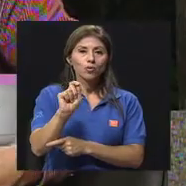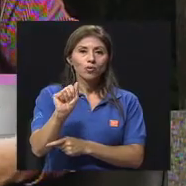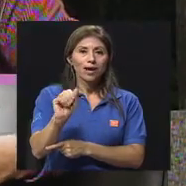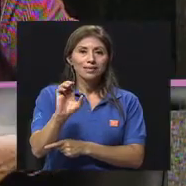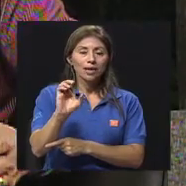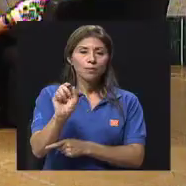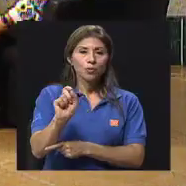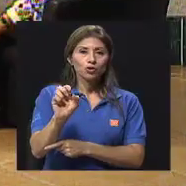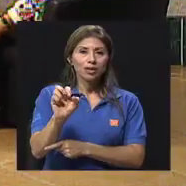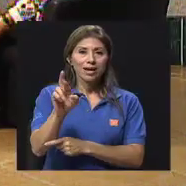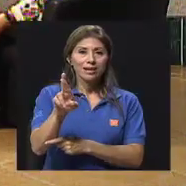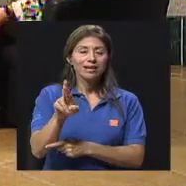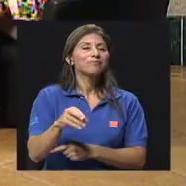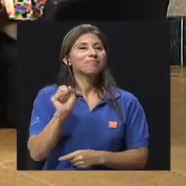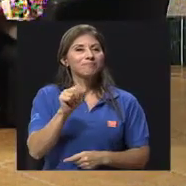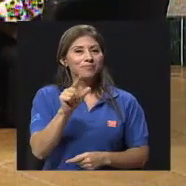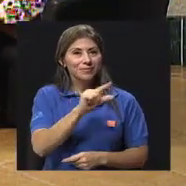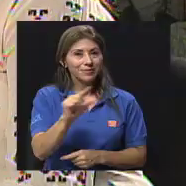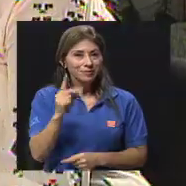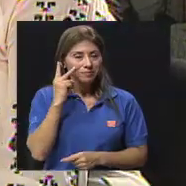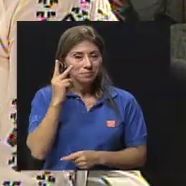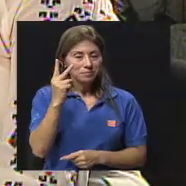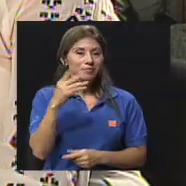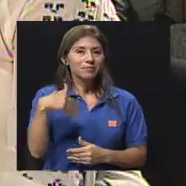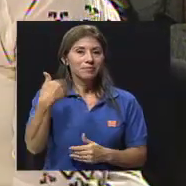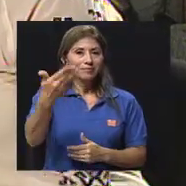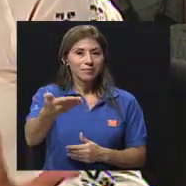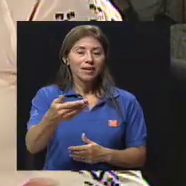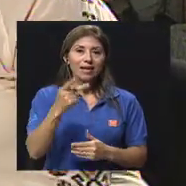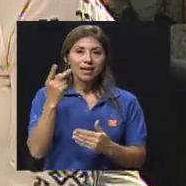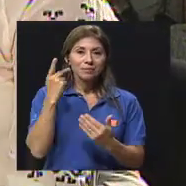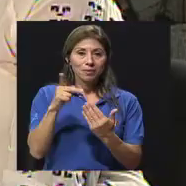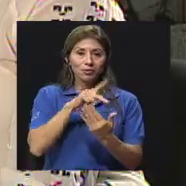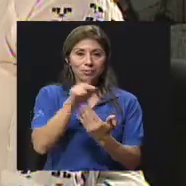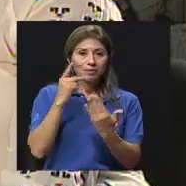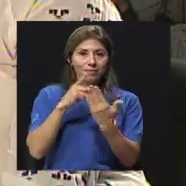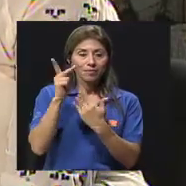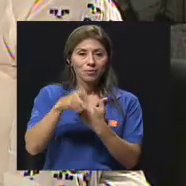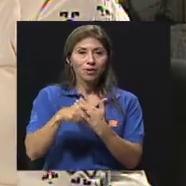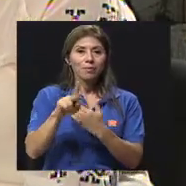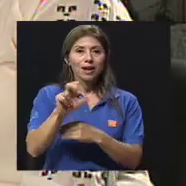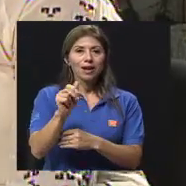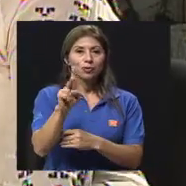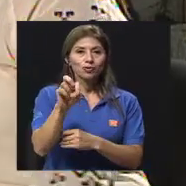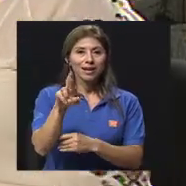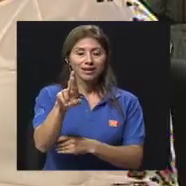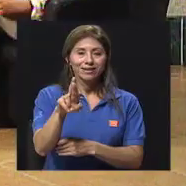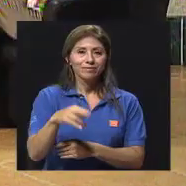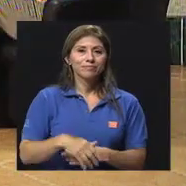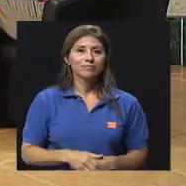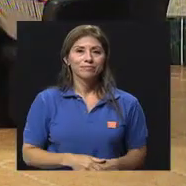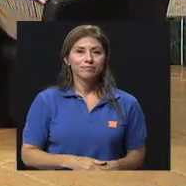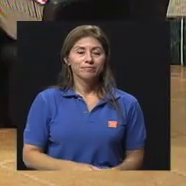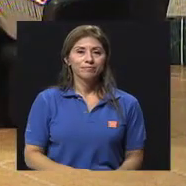vivirmejor.canalucr@ucr.ac.cr. Así es, nos vemos la próxima semana y esperamos que usted permanezca en sintonía de su canal UCR. Hasta la próxima.